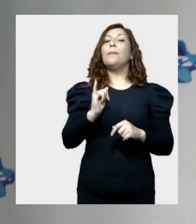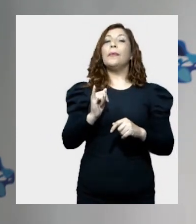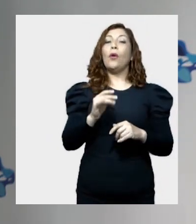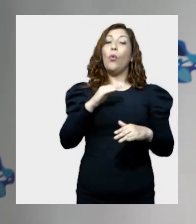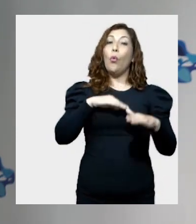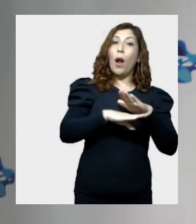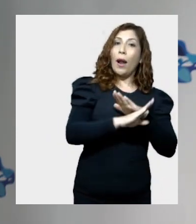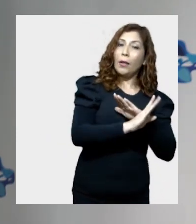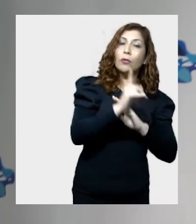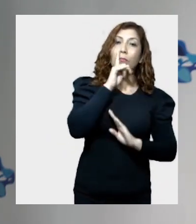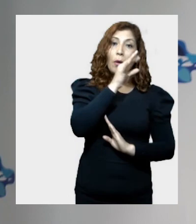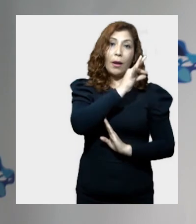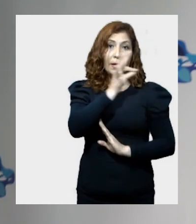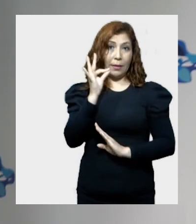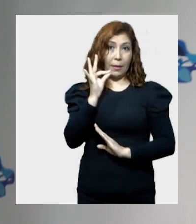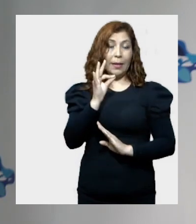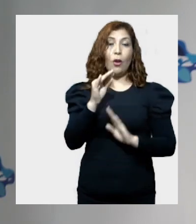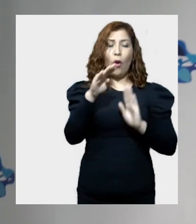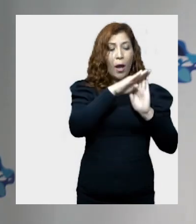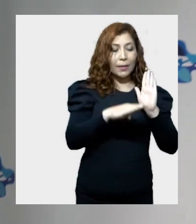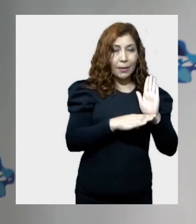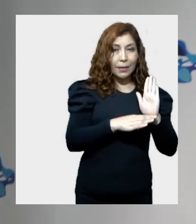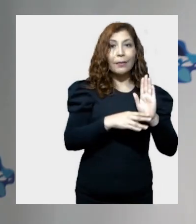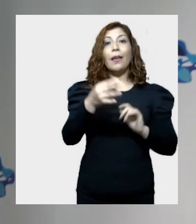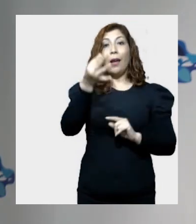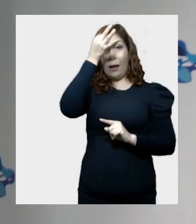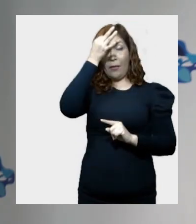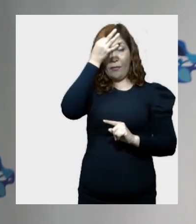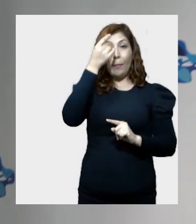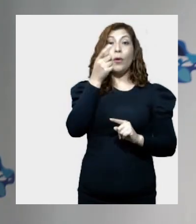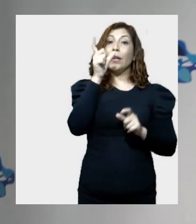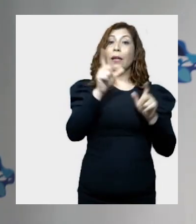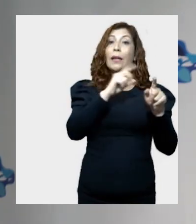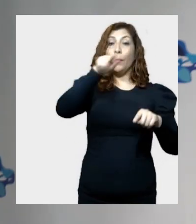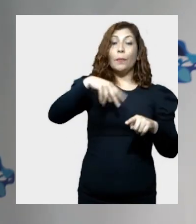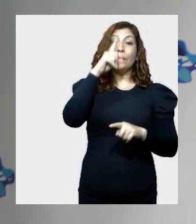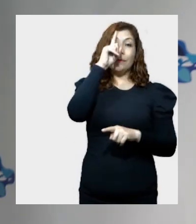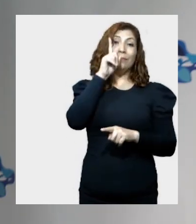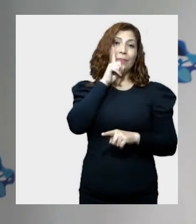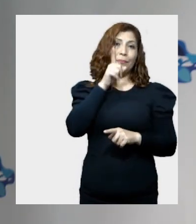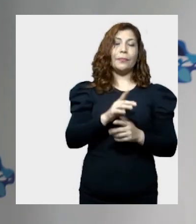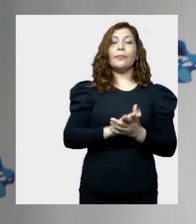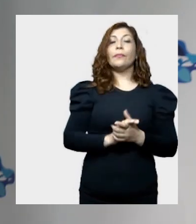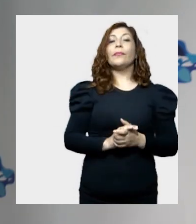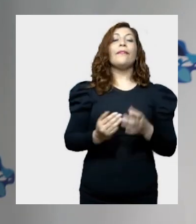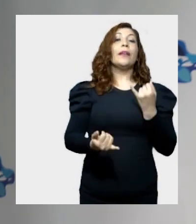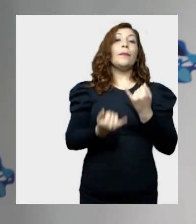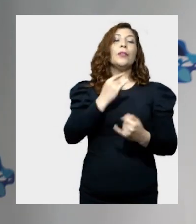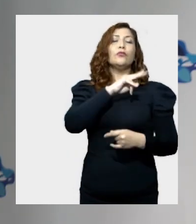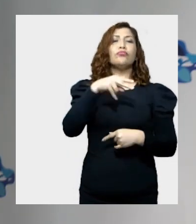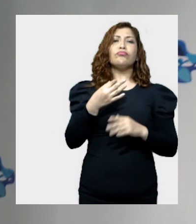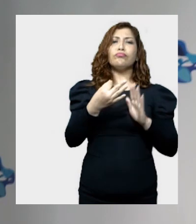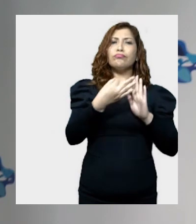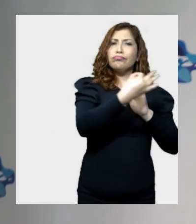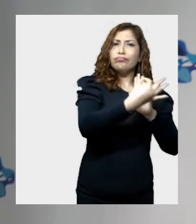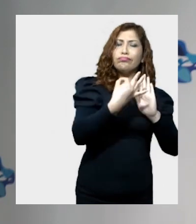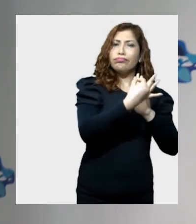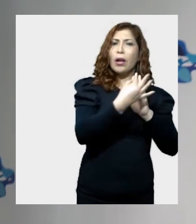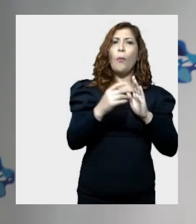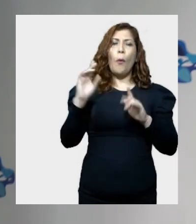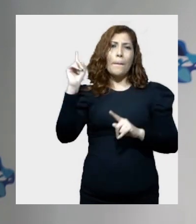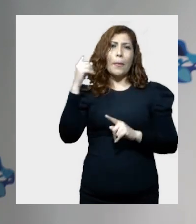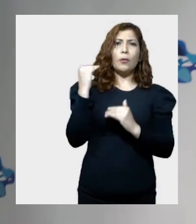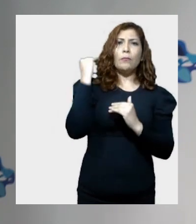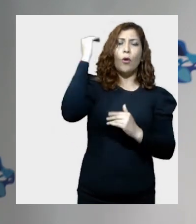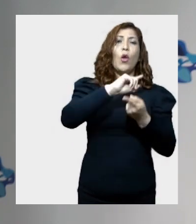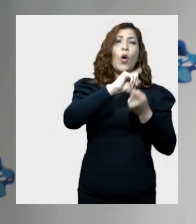la confidencialidad de los antecedentes clínicos que manejamos. Finalmente, hemos definido priorizar aquellos cambios